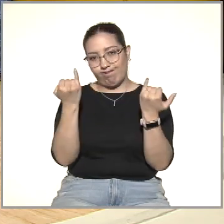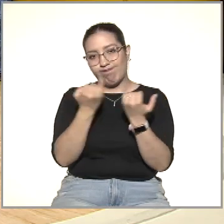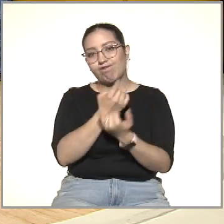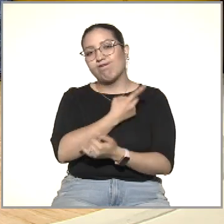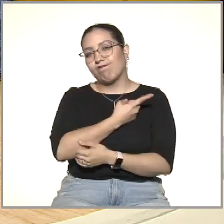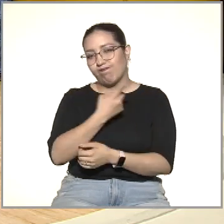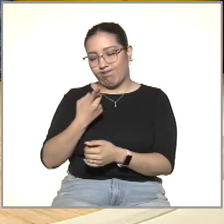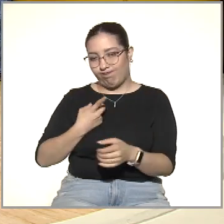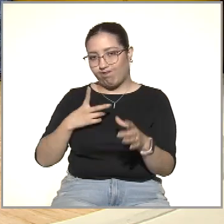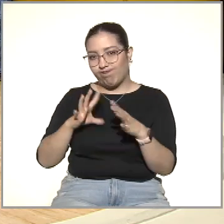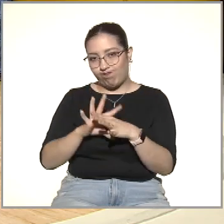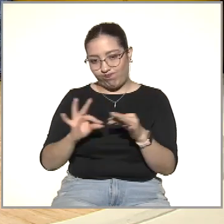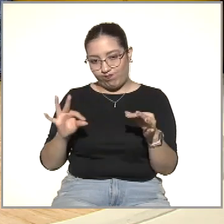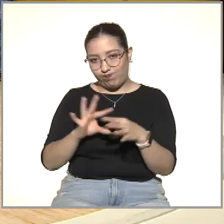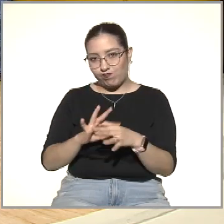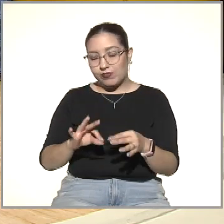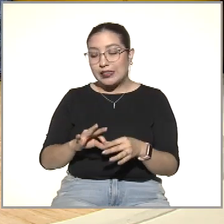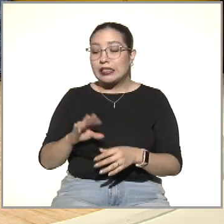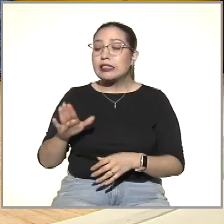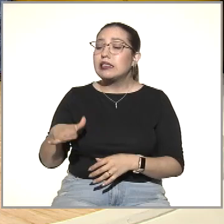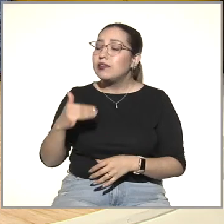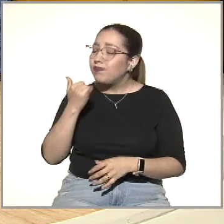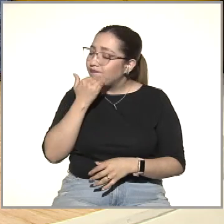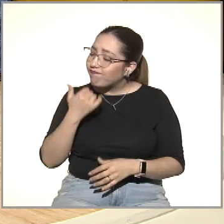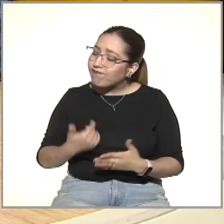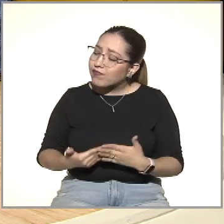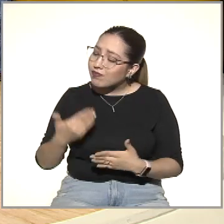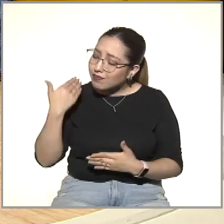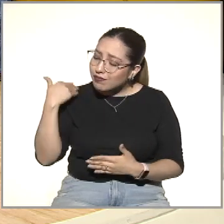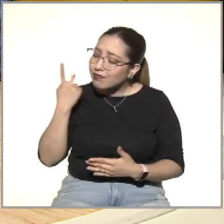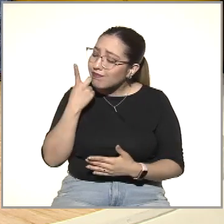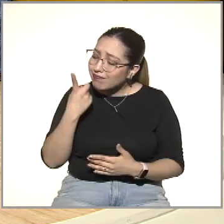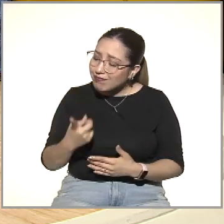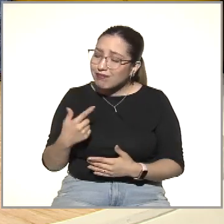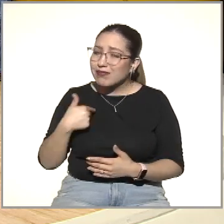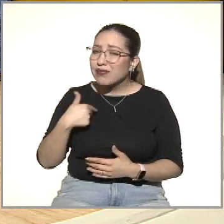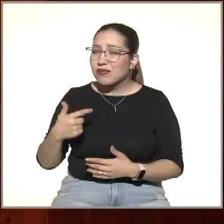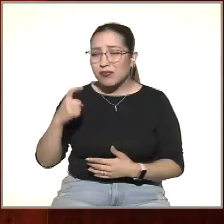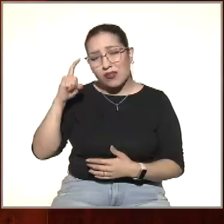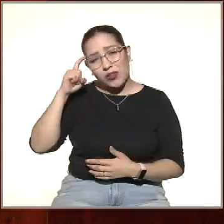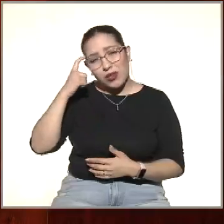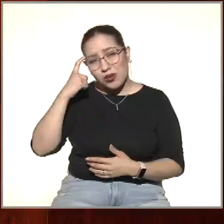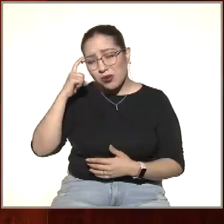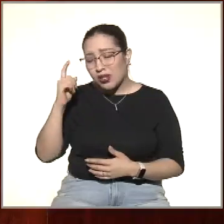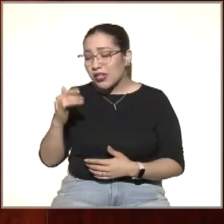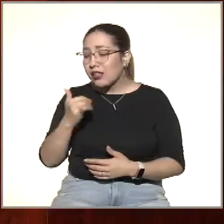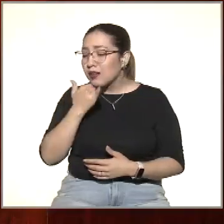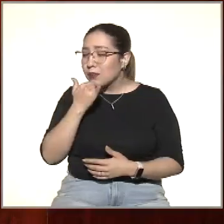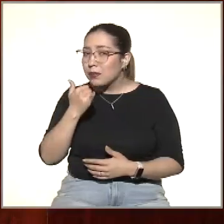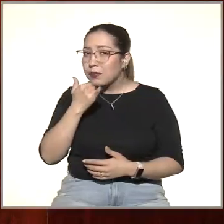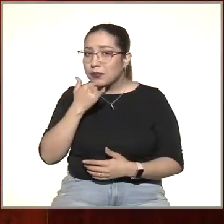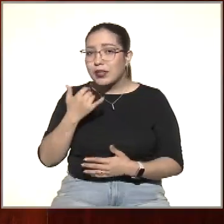que te lo dije porque estaba muy molesta y cuando estoy molesta digo cosas que tienen una carga que te puede molestar,